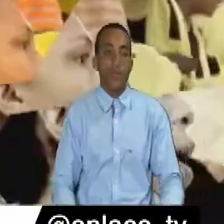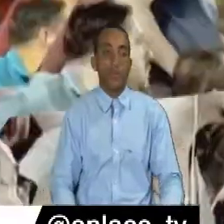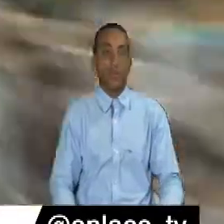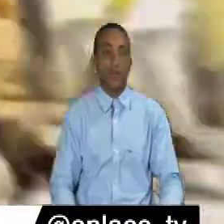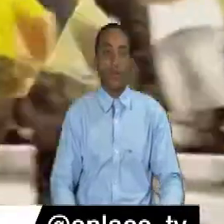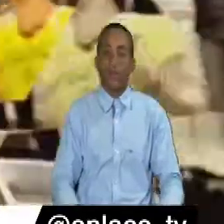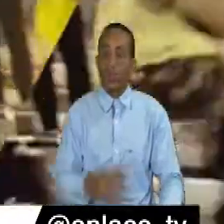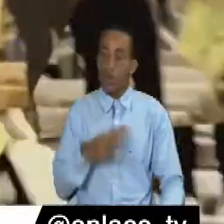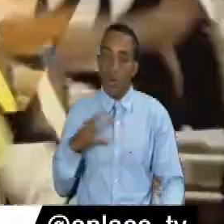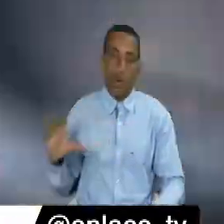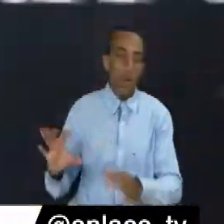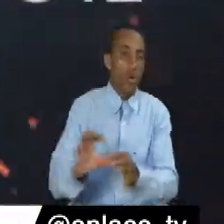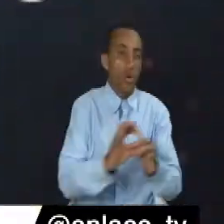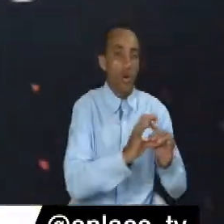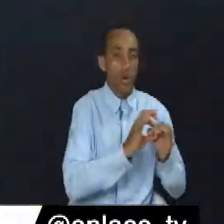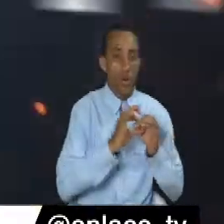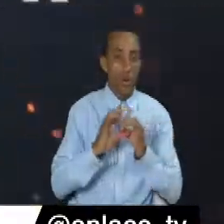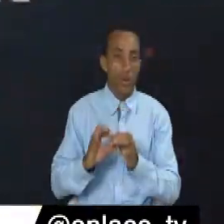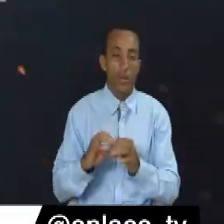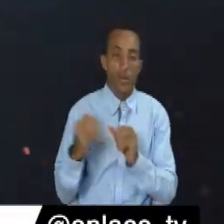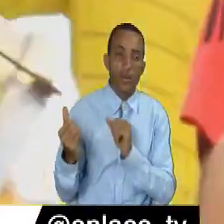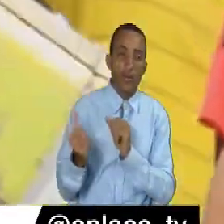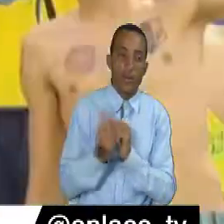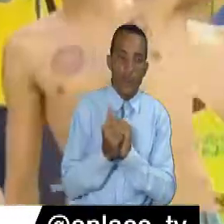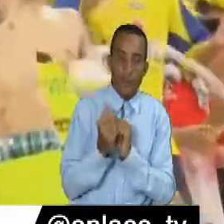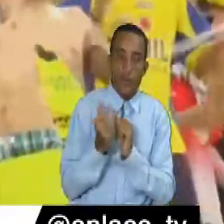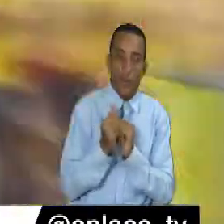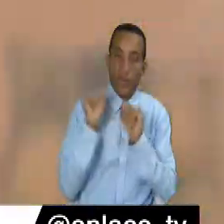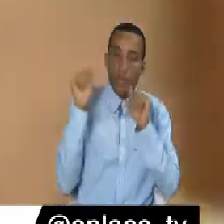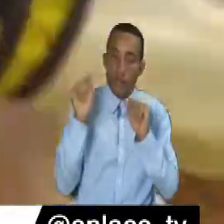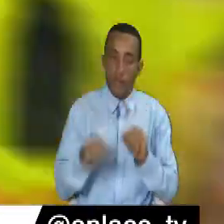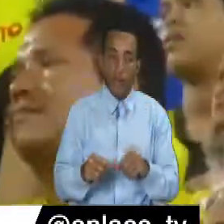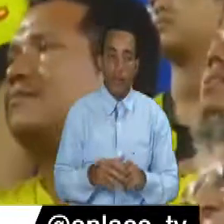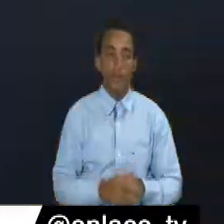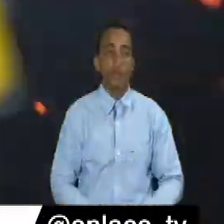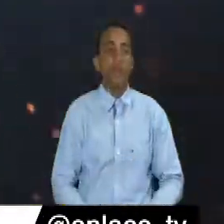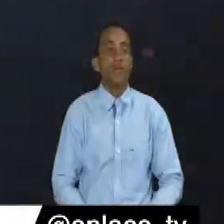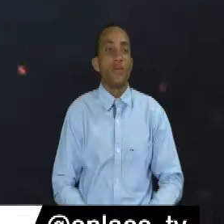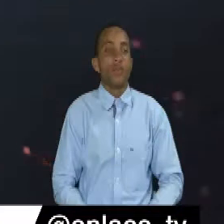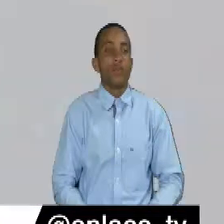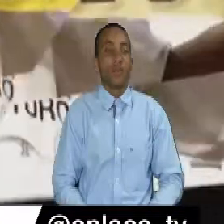Estamos juntos. Claro que podemos y lo vamos a hacer.